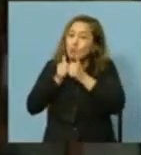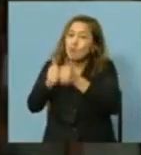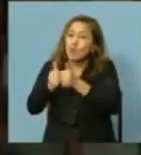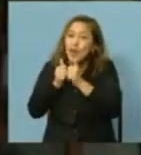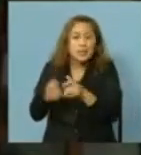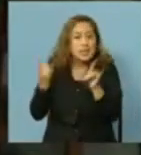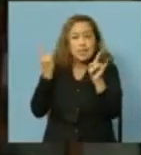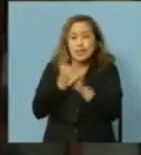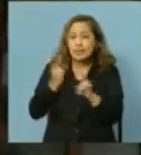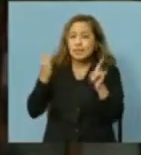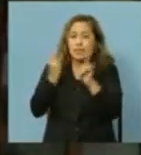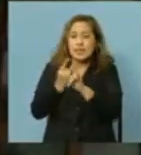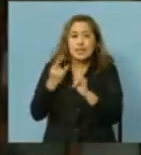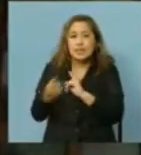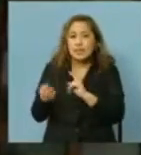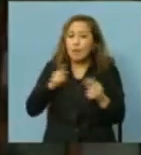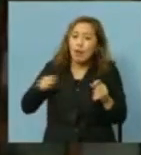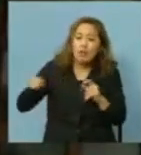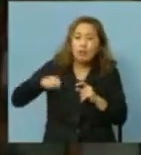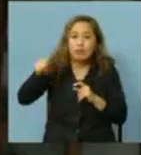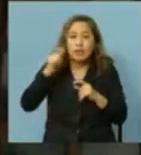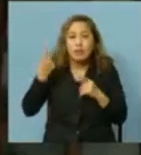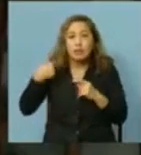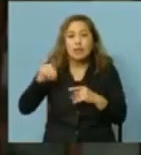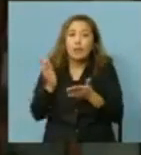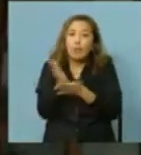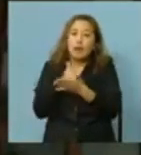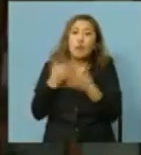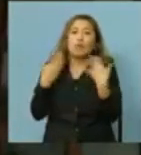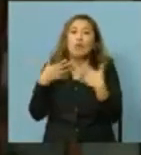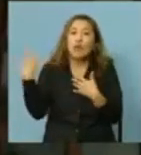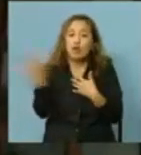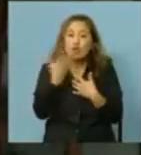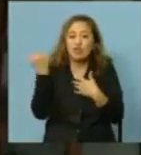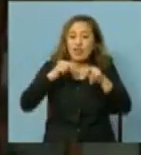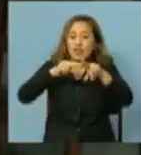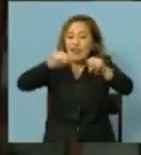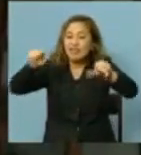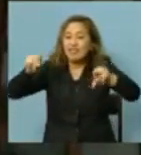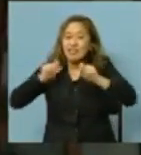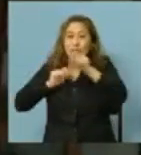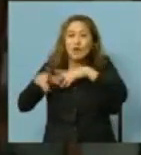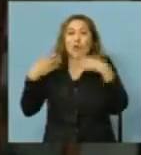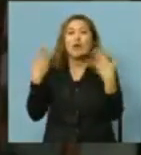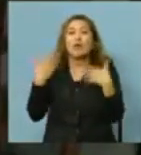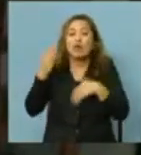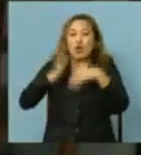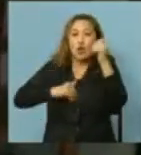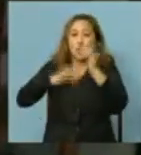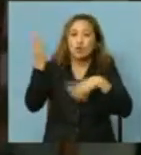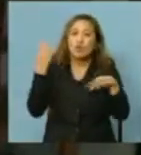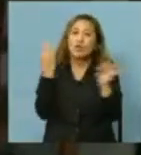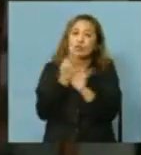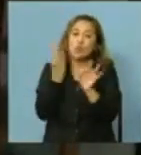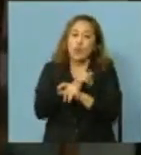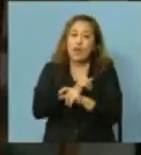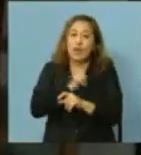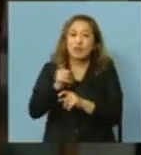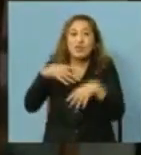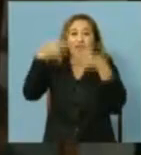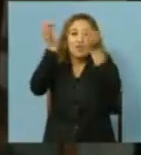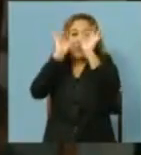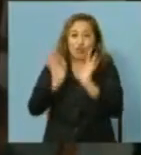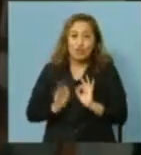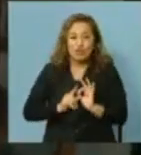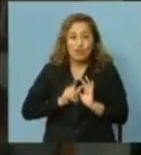acompañando permanentemente todo lo que están haciendo y esperemos que puedan lograr este terreno tan ansiado para poder llevar adelante. adelante este